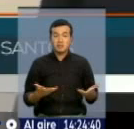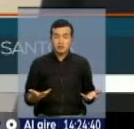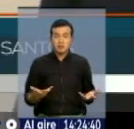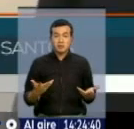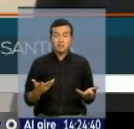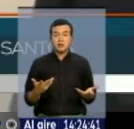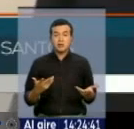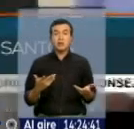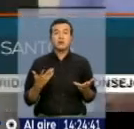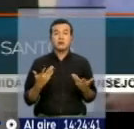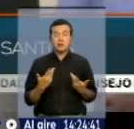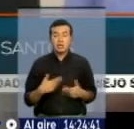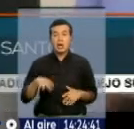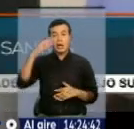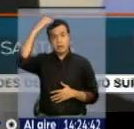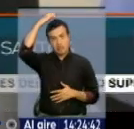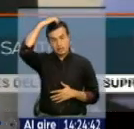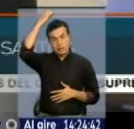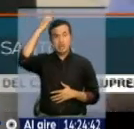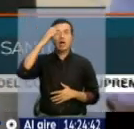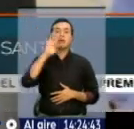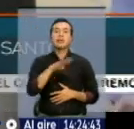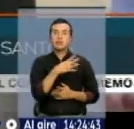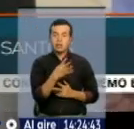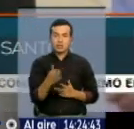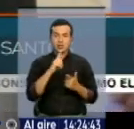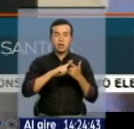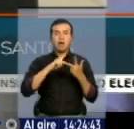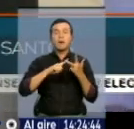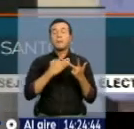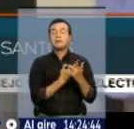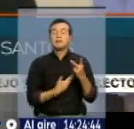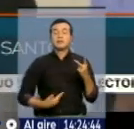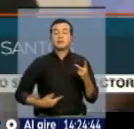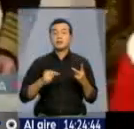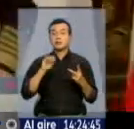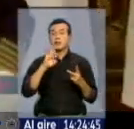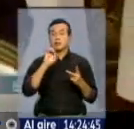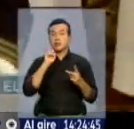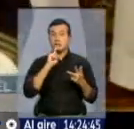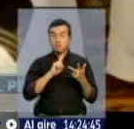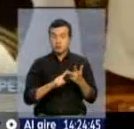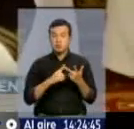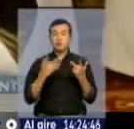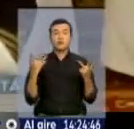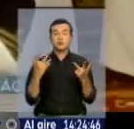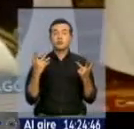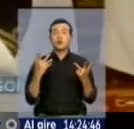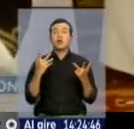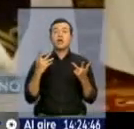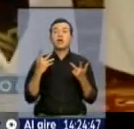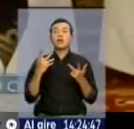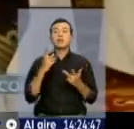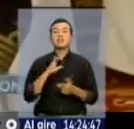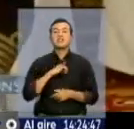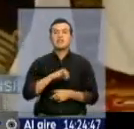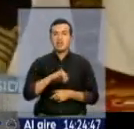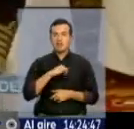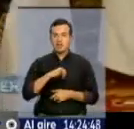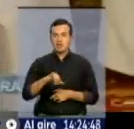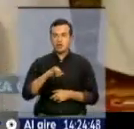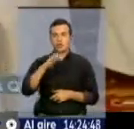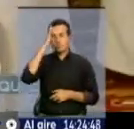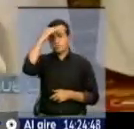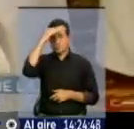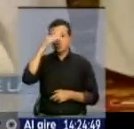la reina Isabel II de Inglaterra, el presidente de Colombia Juan Manuel Santos, el yerno de Donald Trump Jared Kushner y los cantantes